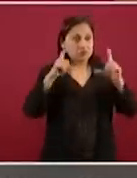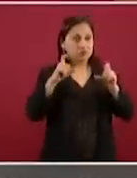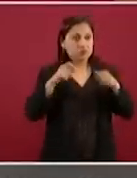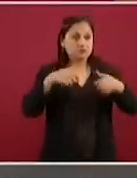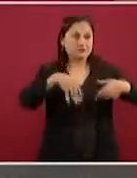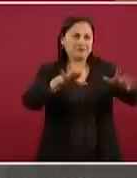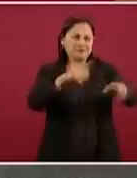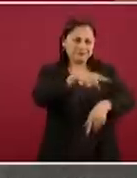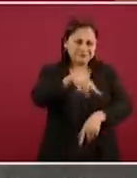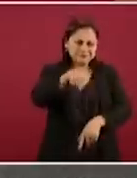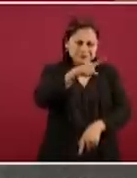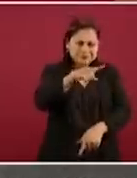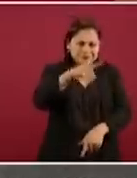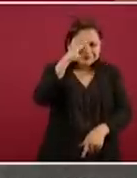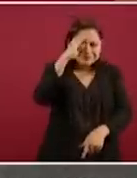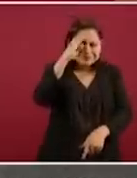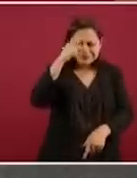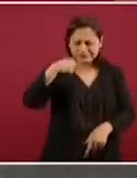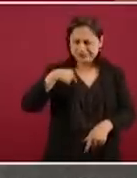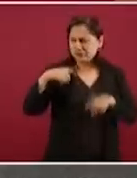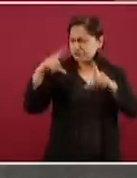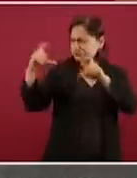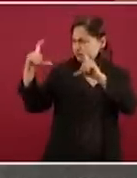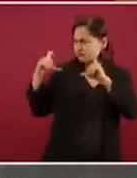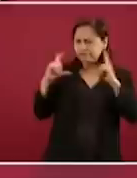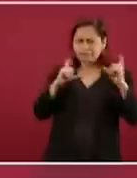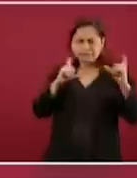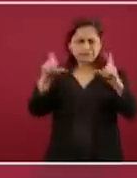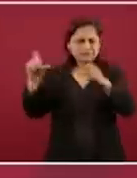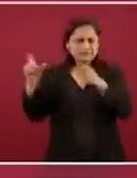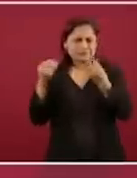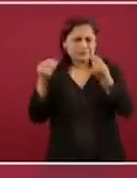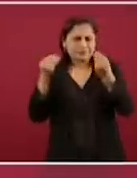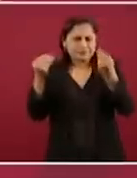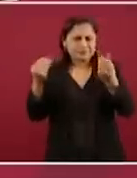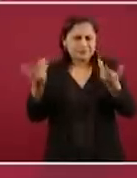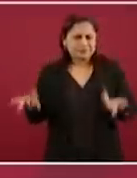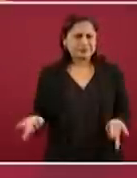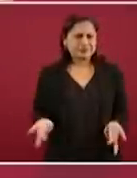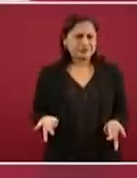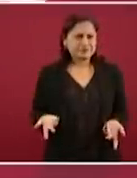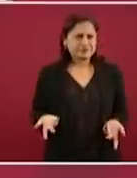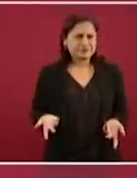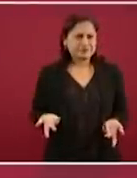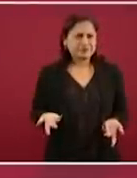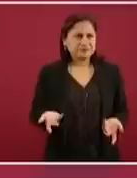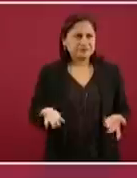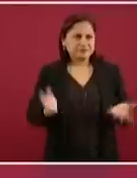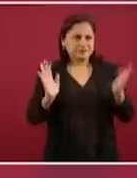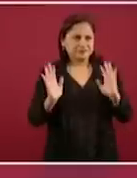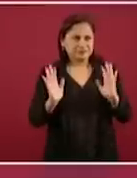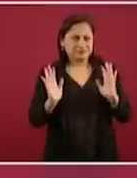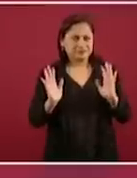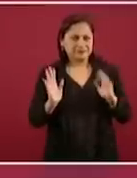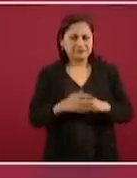yo. Estoy con. Aquí está, lo acabo de ver. Ya me autorizó, ya me dijo